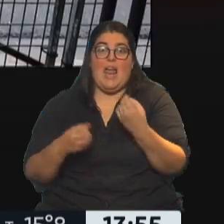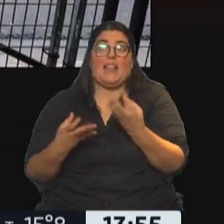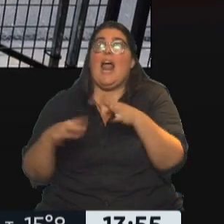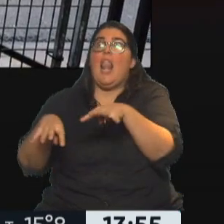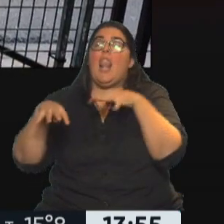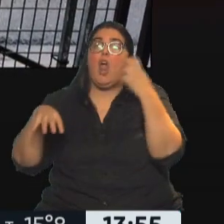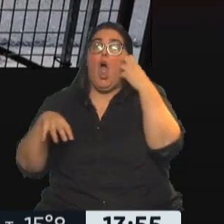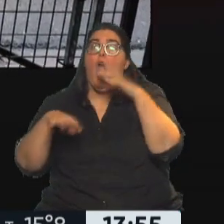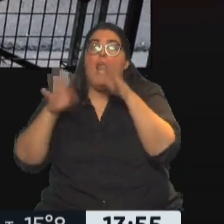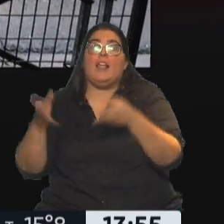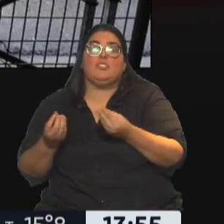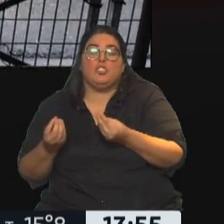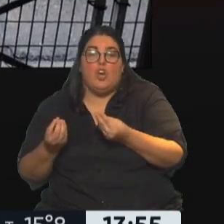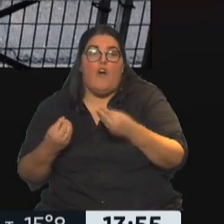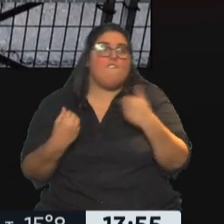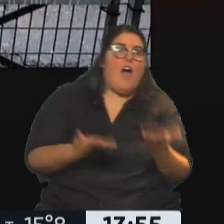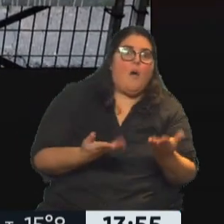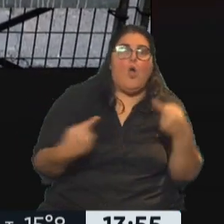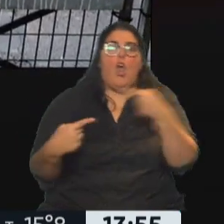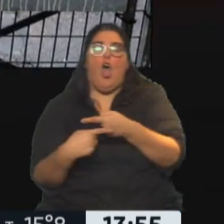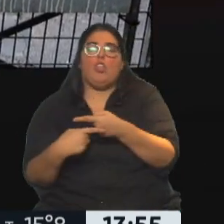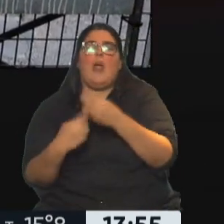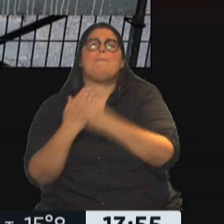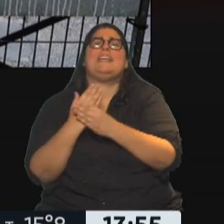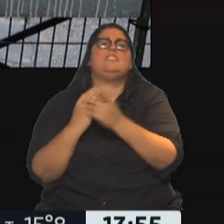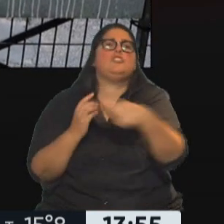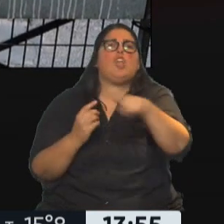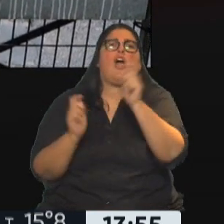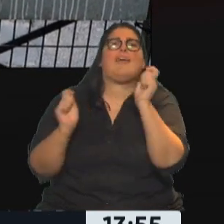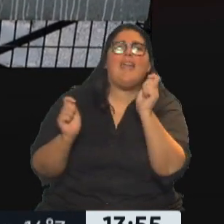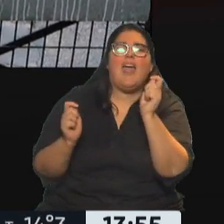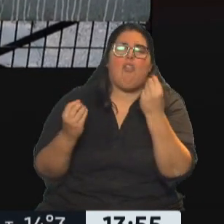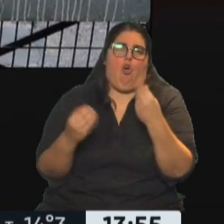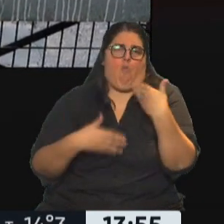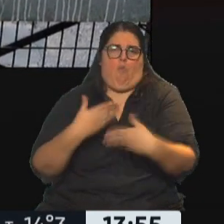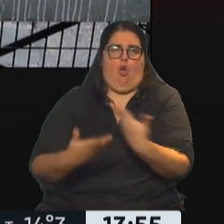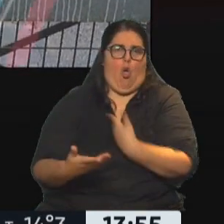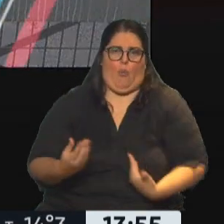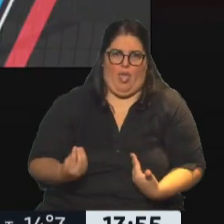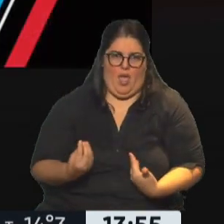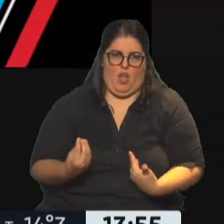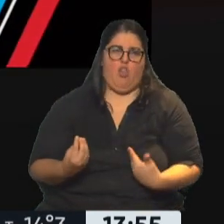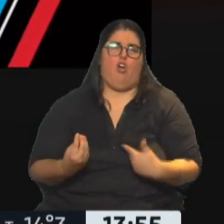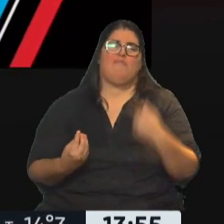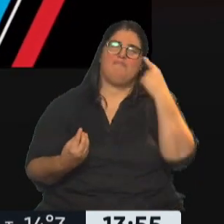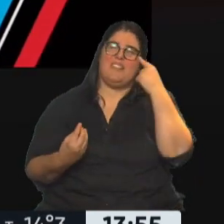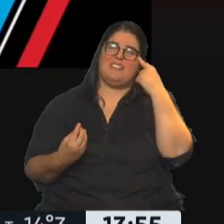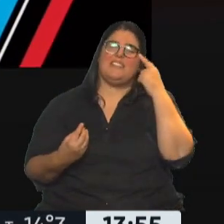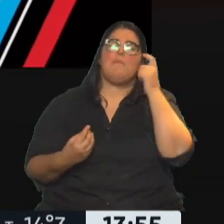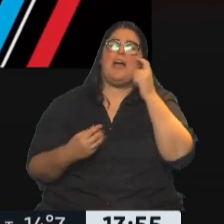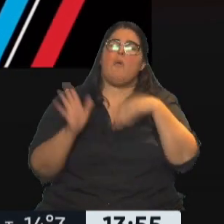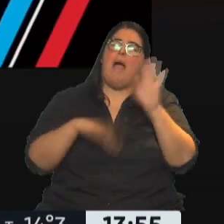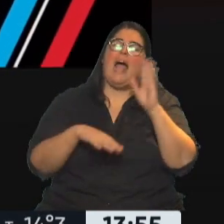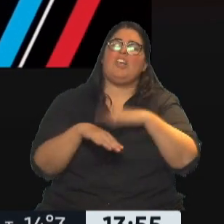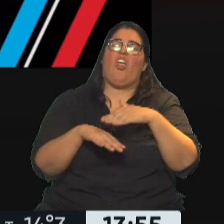cómo va a ser su gobierno, cuáles van a ser sus ministros, a cuál va a ser este perfil, ¿no? Si bien uno pensaría que va a estar más cerca de la derecha,